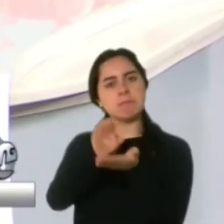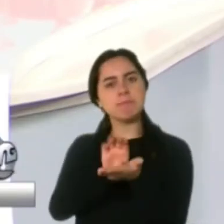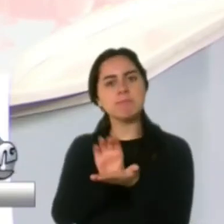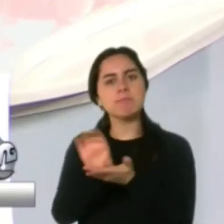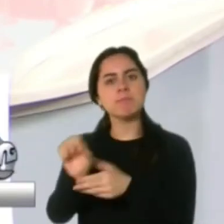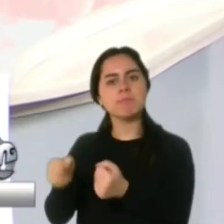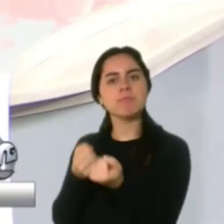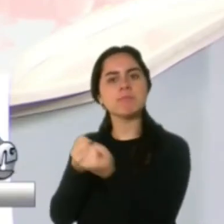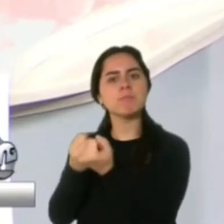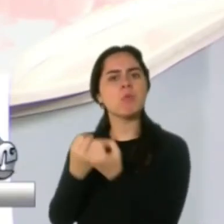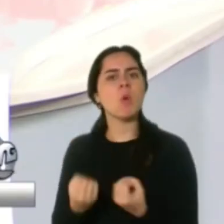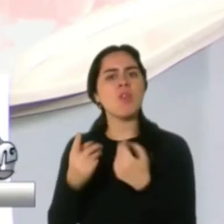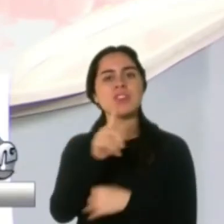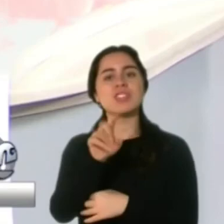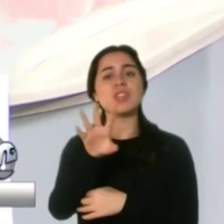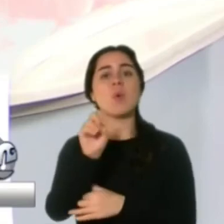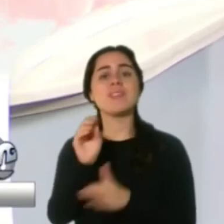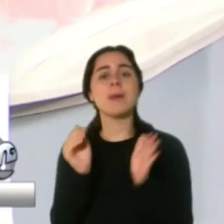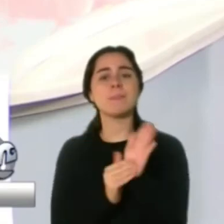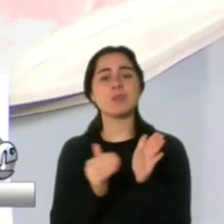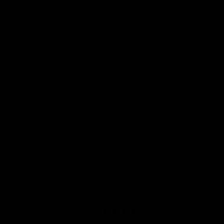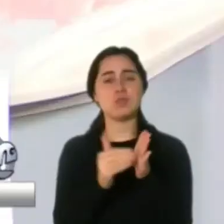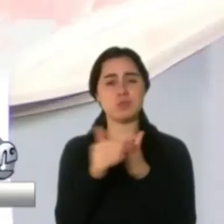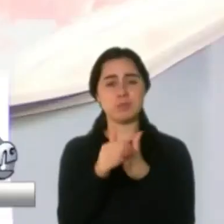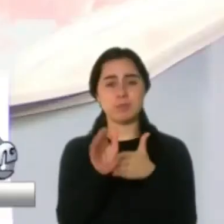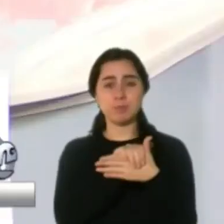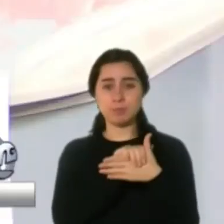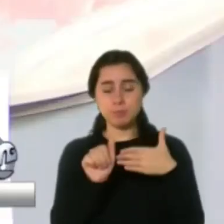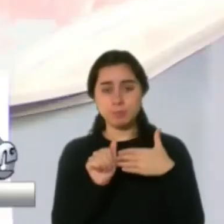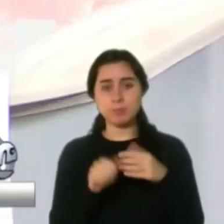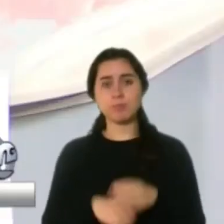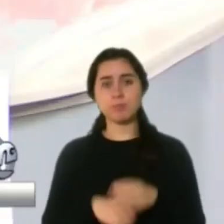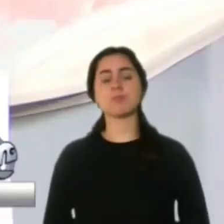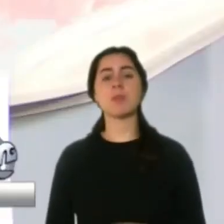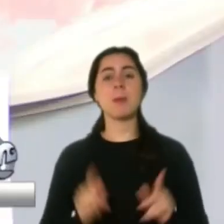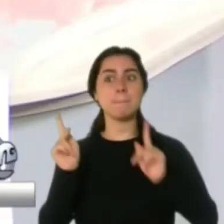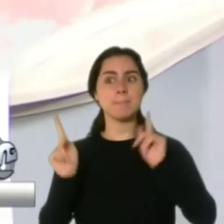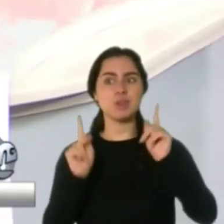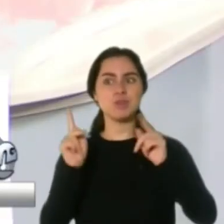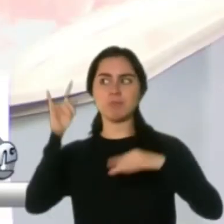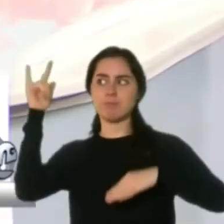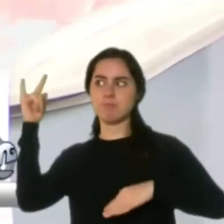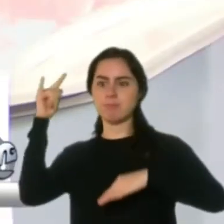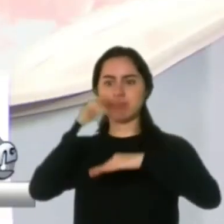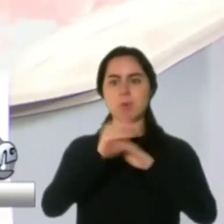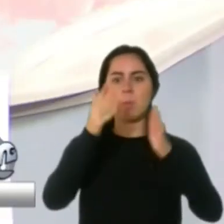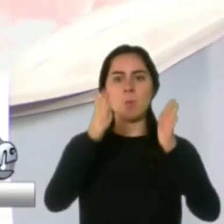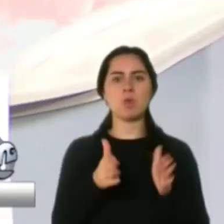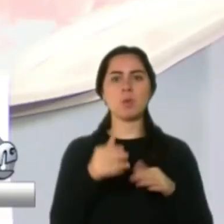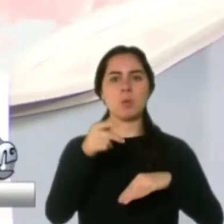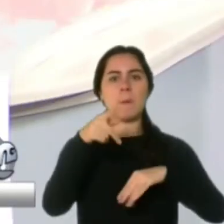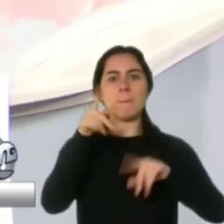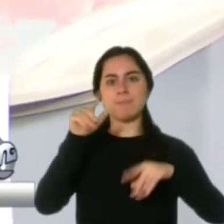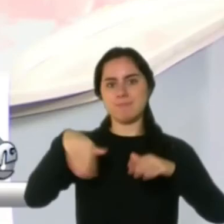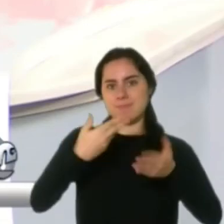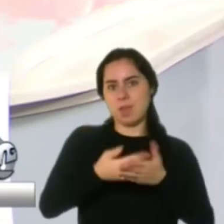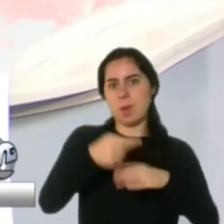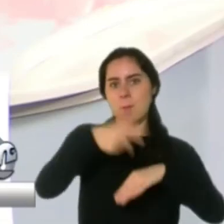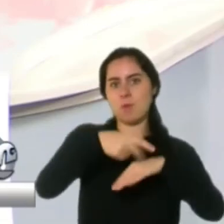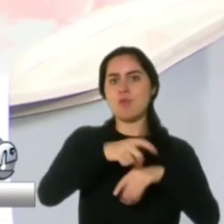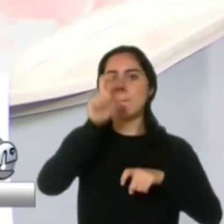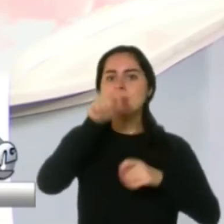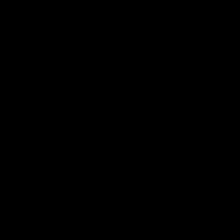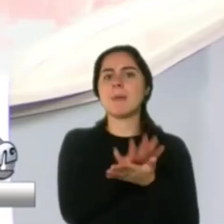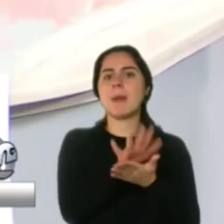de unos 150 millones de dólares, así que también los viajeros tendrán que completar una forma en los aeropuertos. Los vuelos